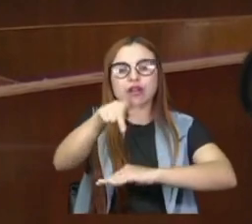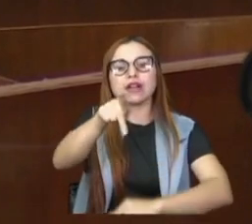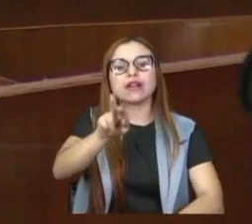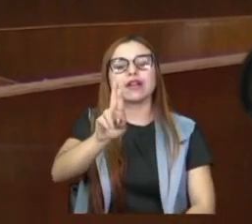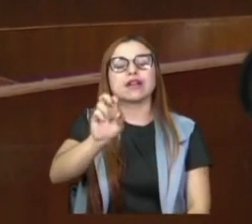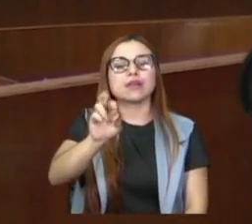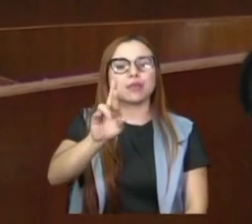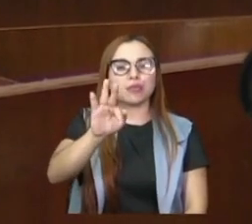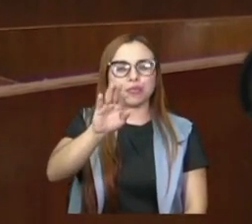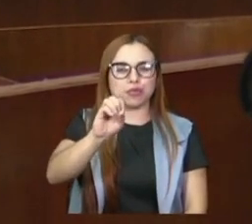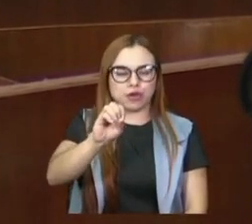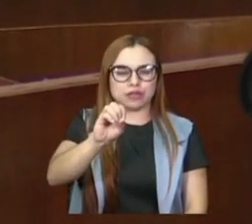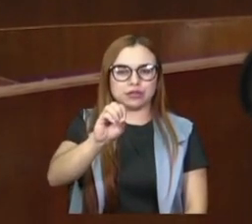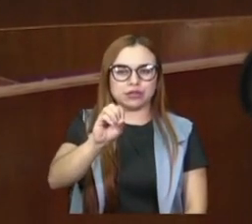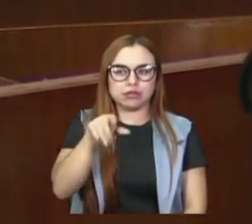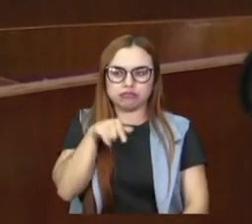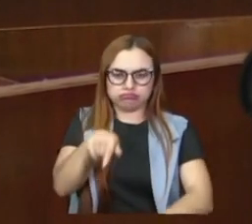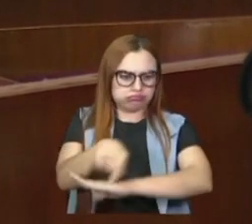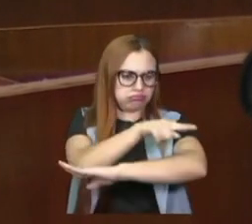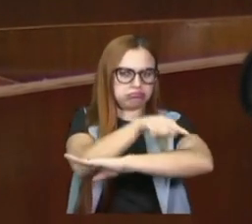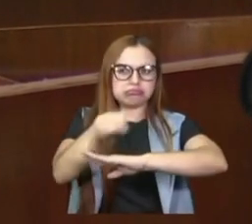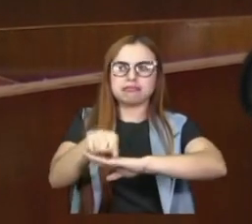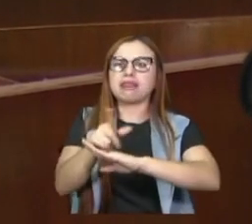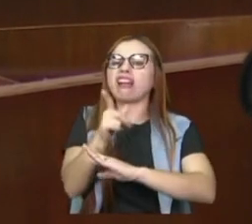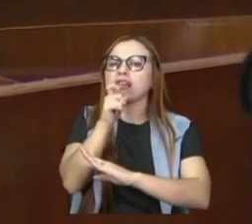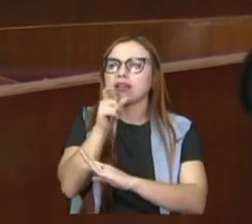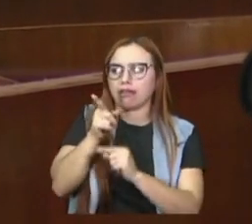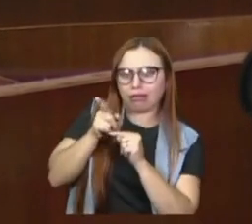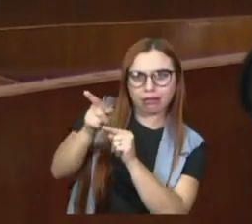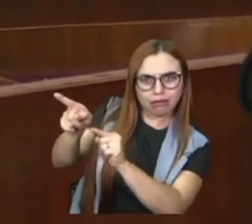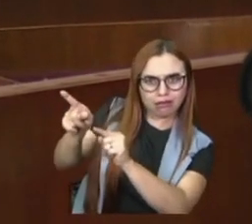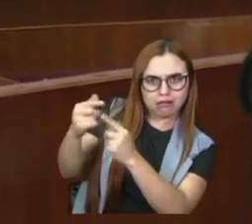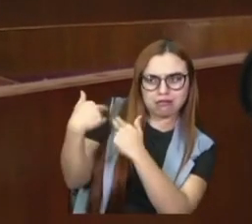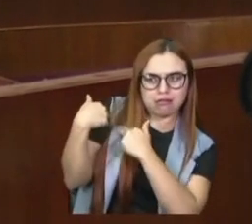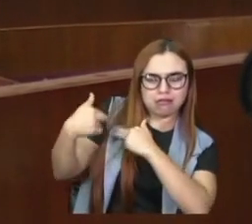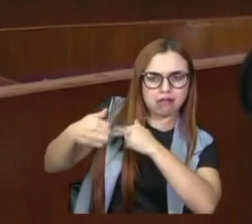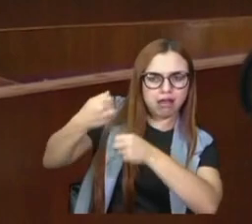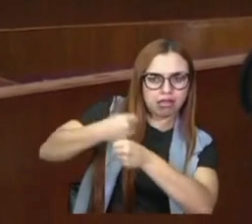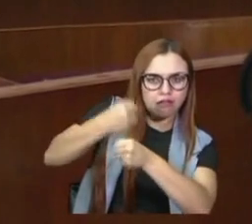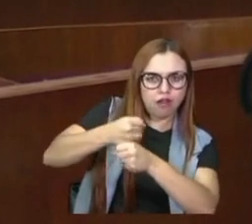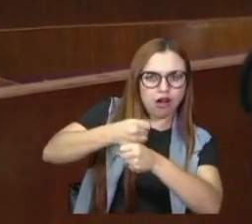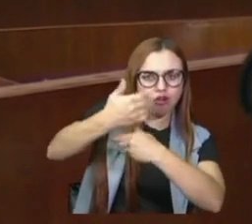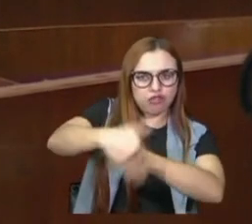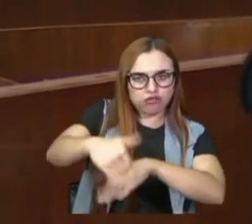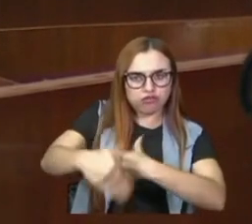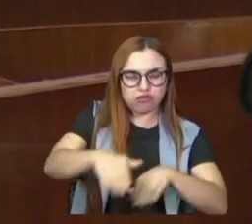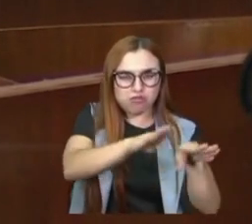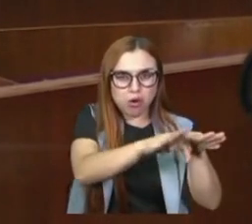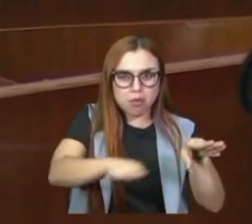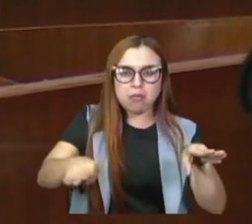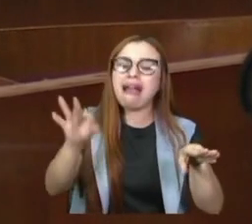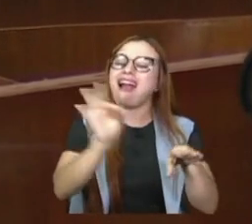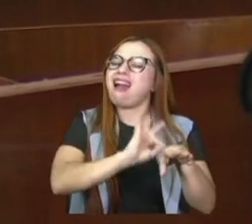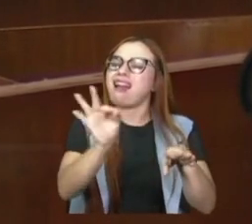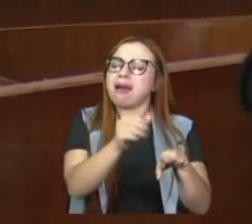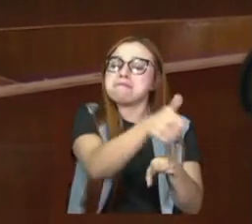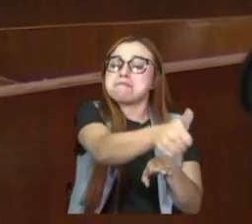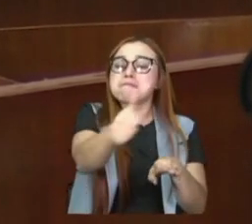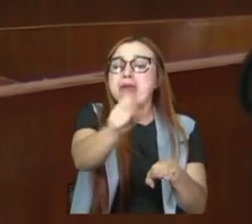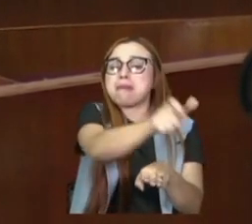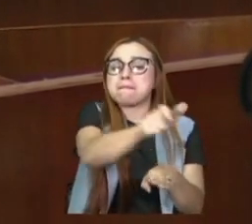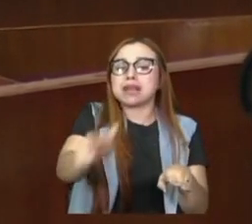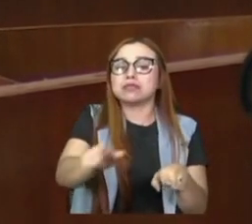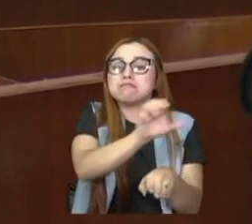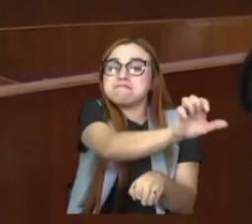cemento, poniendo la mano de obra. En este momento hay un tráfico bastante, de mucho movimiento por parte de